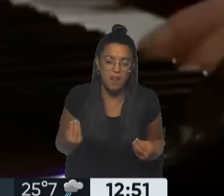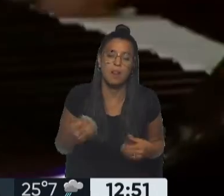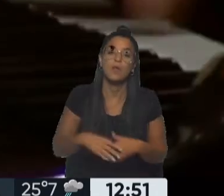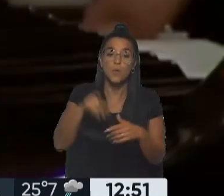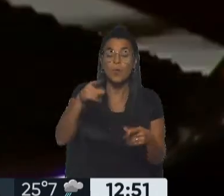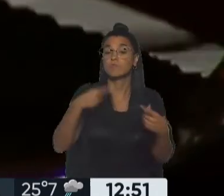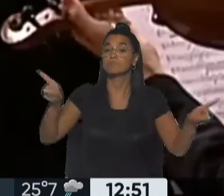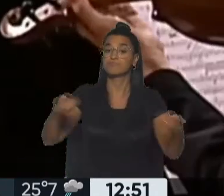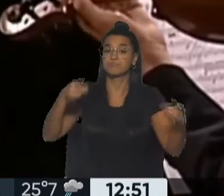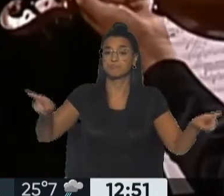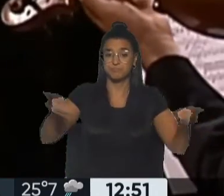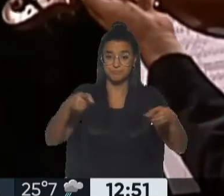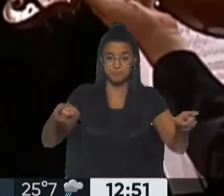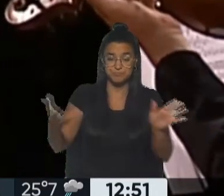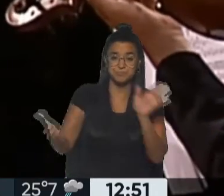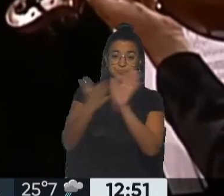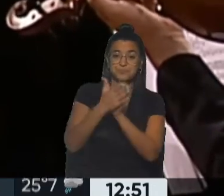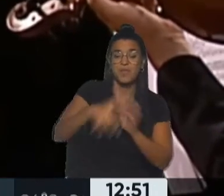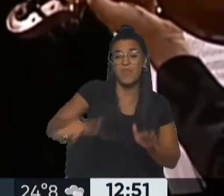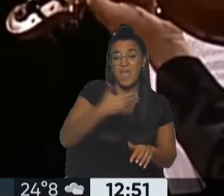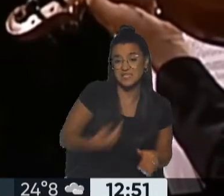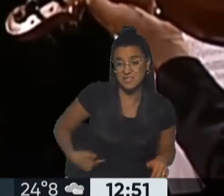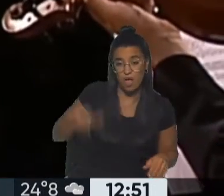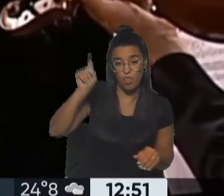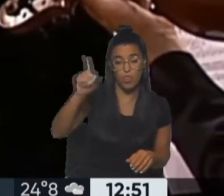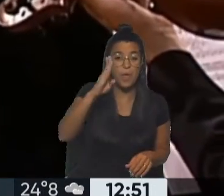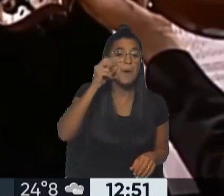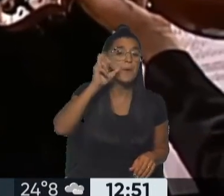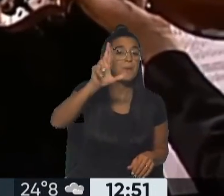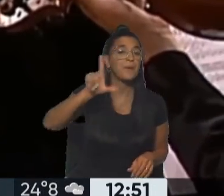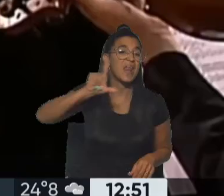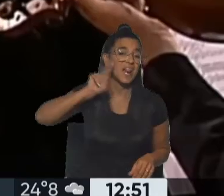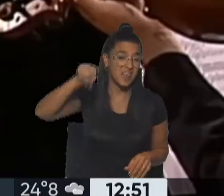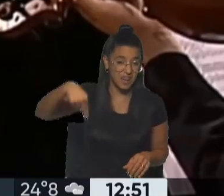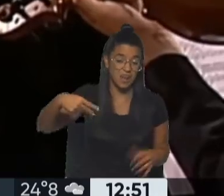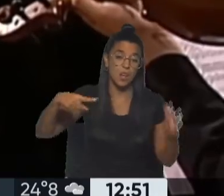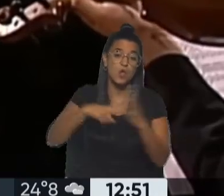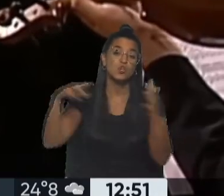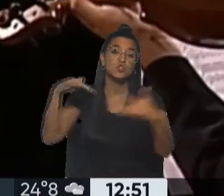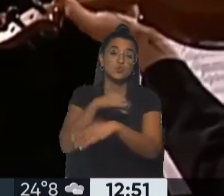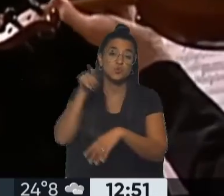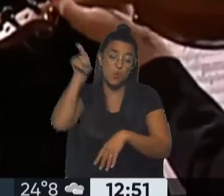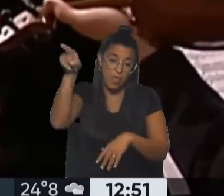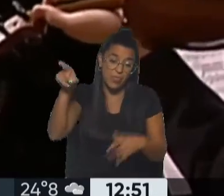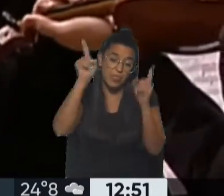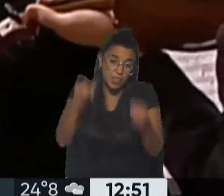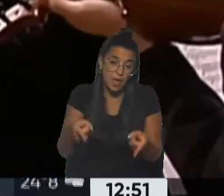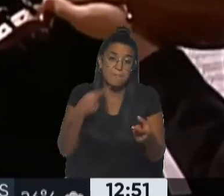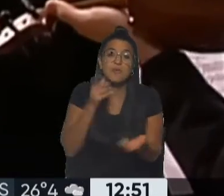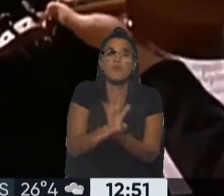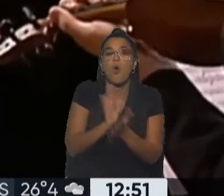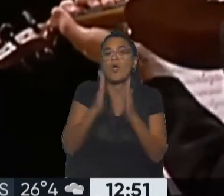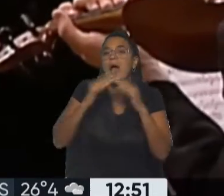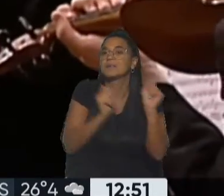Bueno, dirigió el concierto con la Orquesta de Ópera Estatal, la Staatsoper de Berlín, una ciudad que, bueno, prácticamente también es como su